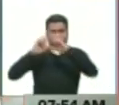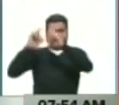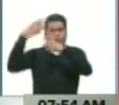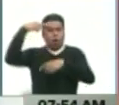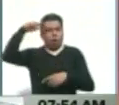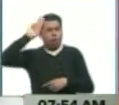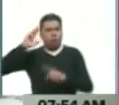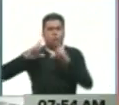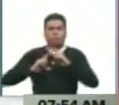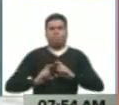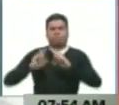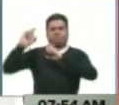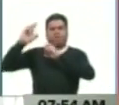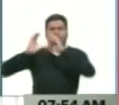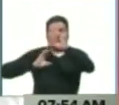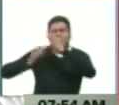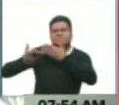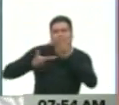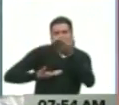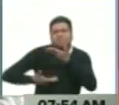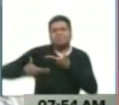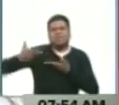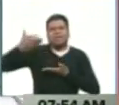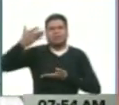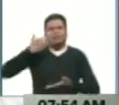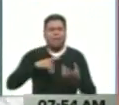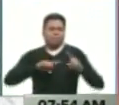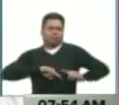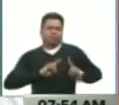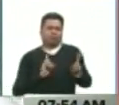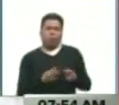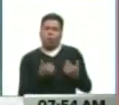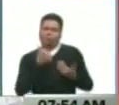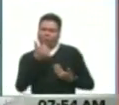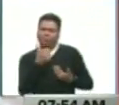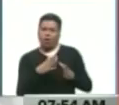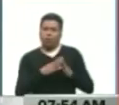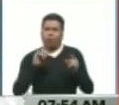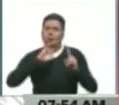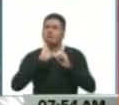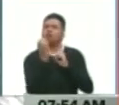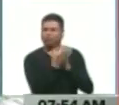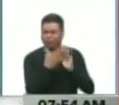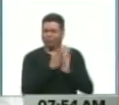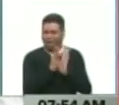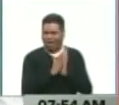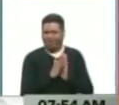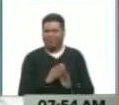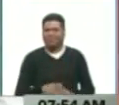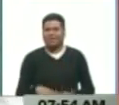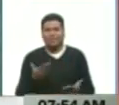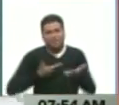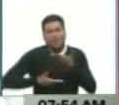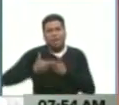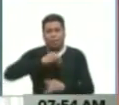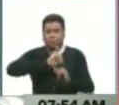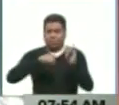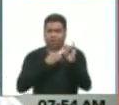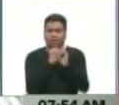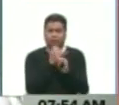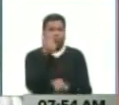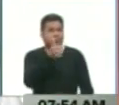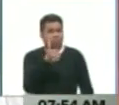tejido cultural y patrimonial. Un intercambio internacional de ejemplo solidario en lo internacional, un intercambio cultural